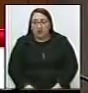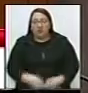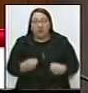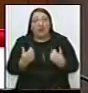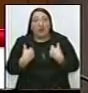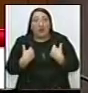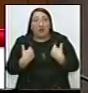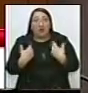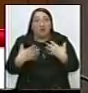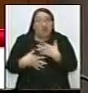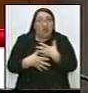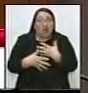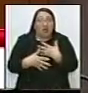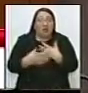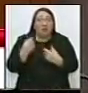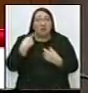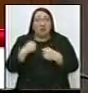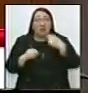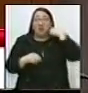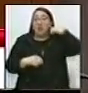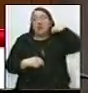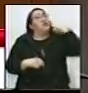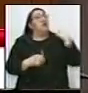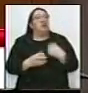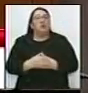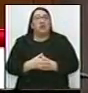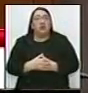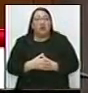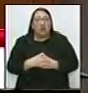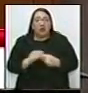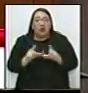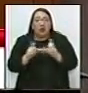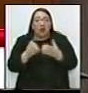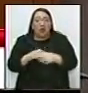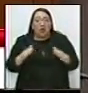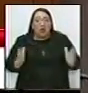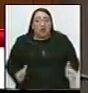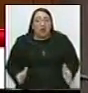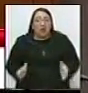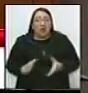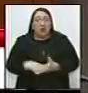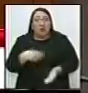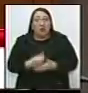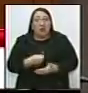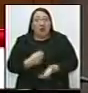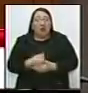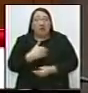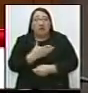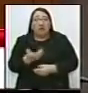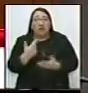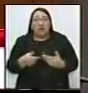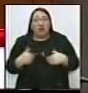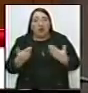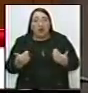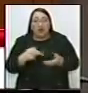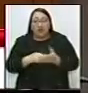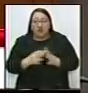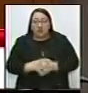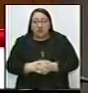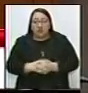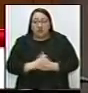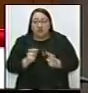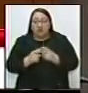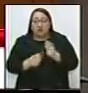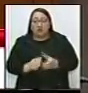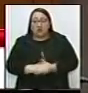tenemos temor de perder la curul y de perder el salario y los beneficios que puede significar ser